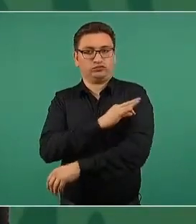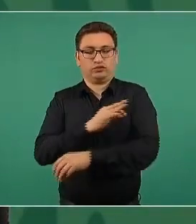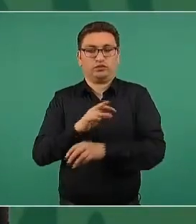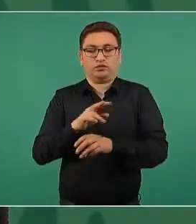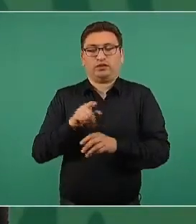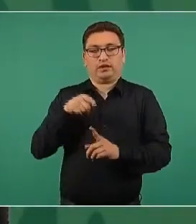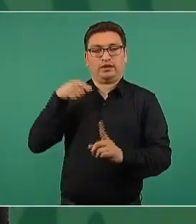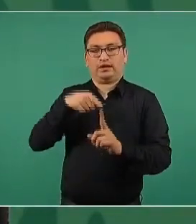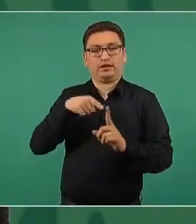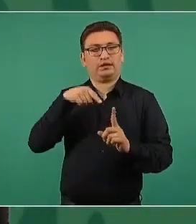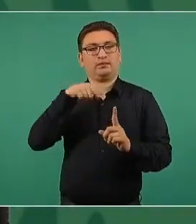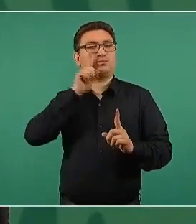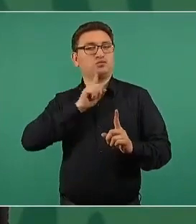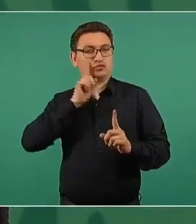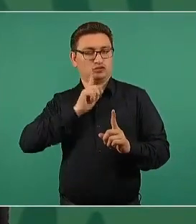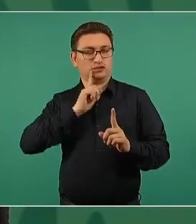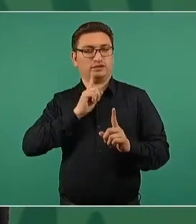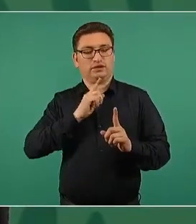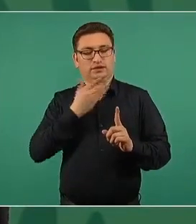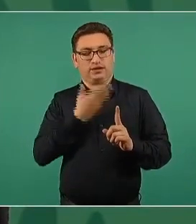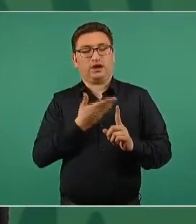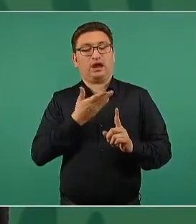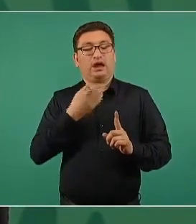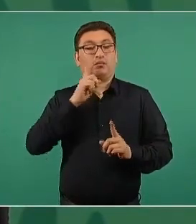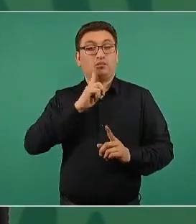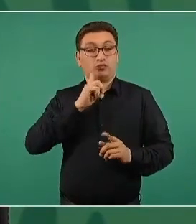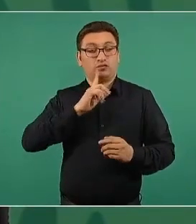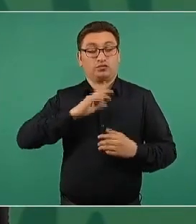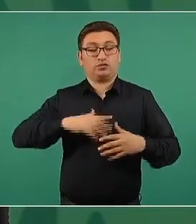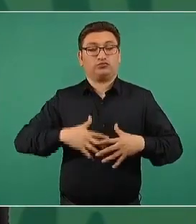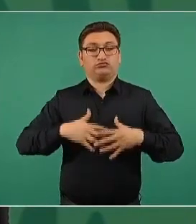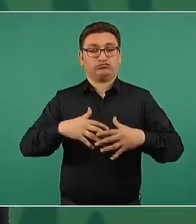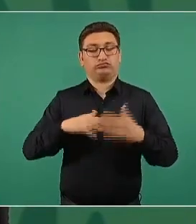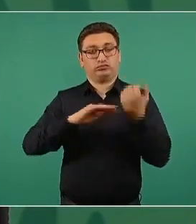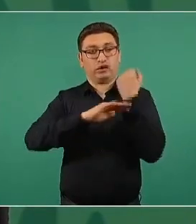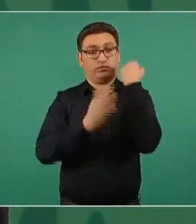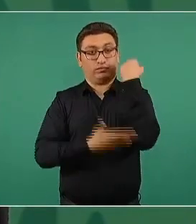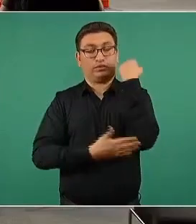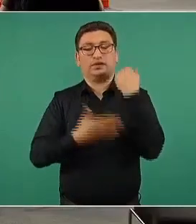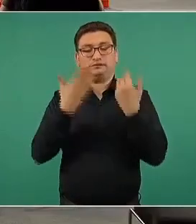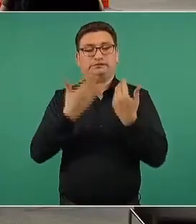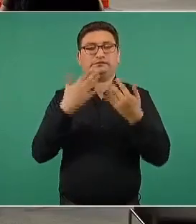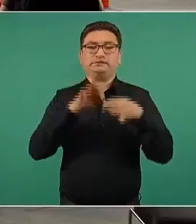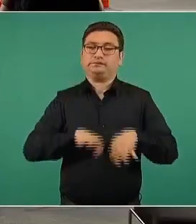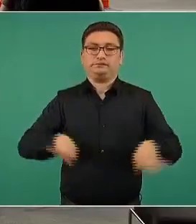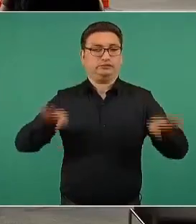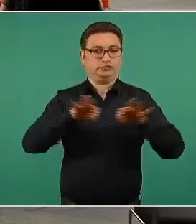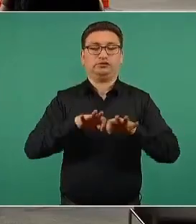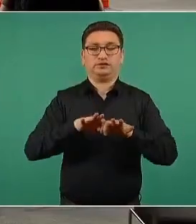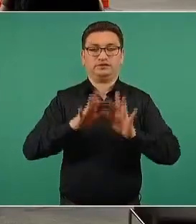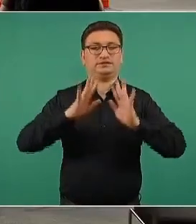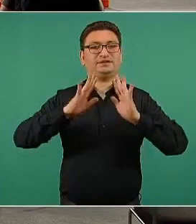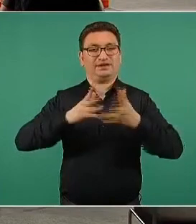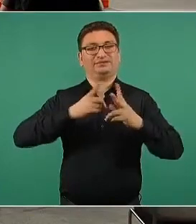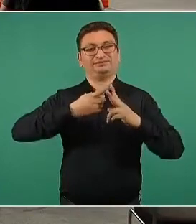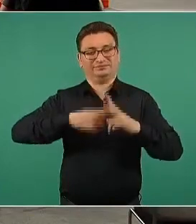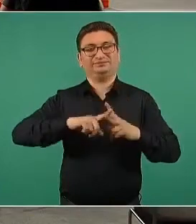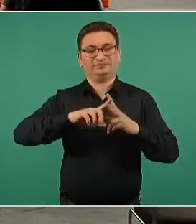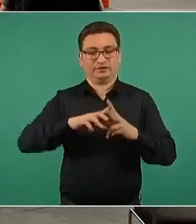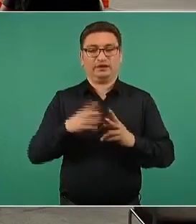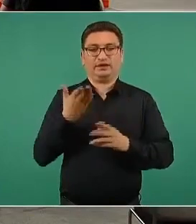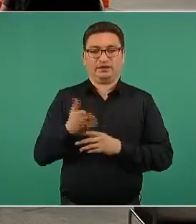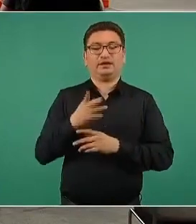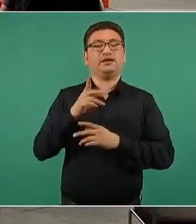En específico, pues saben que es un tema sumamente relevante y que ya inició en nuestro país. El